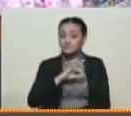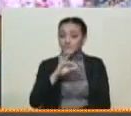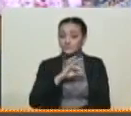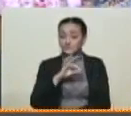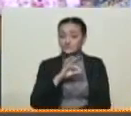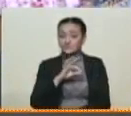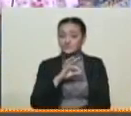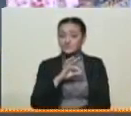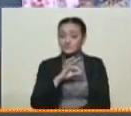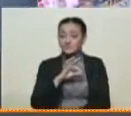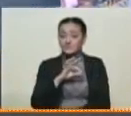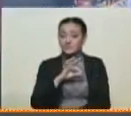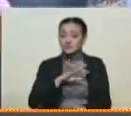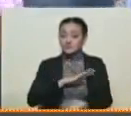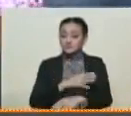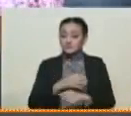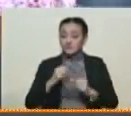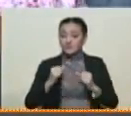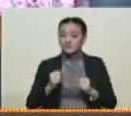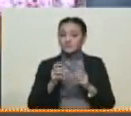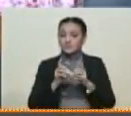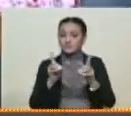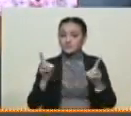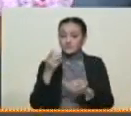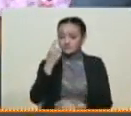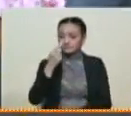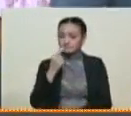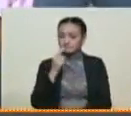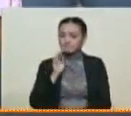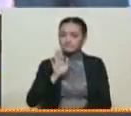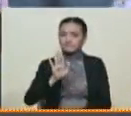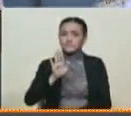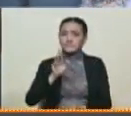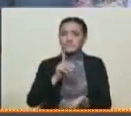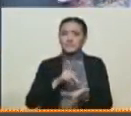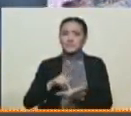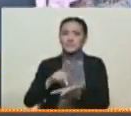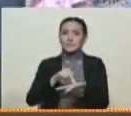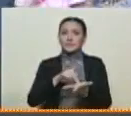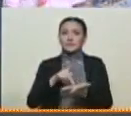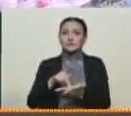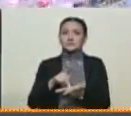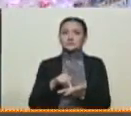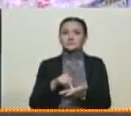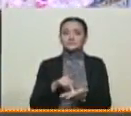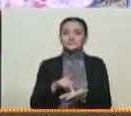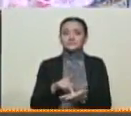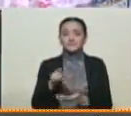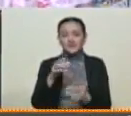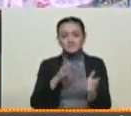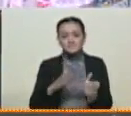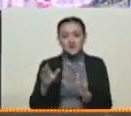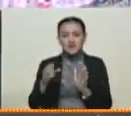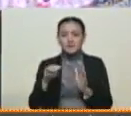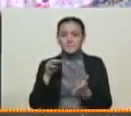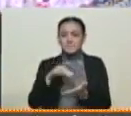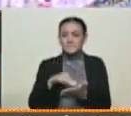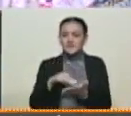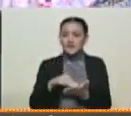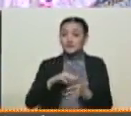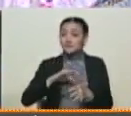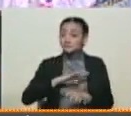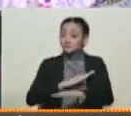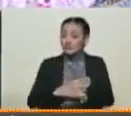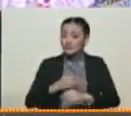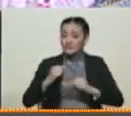esa, fortalecer esa democracia protagónica y participativa. Ese plan que hemos traído para Miranda, y lo traemos con toda nuestra fuerza y